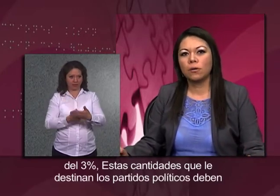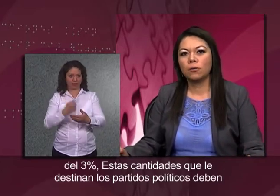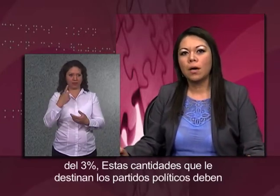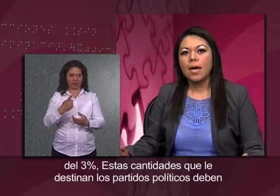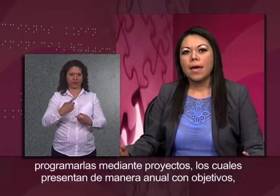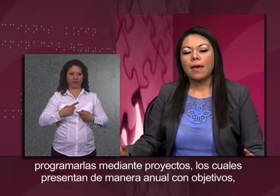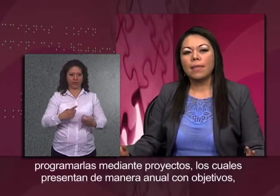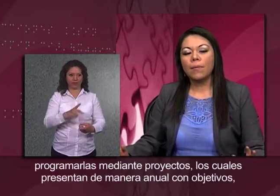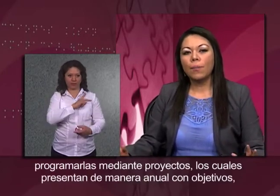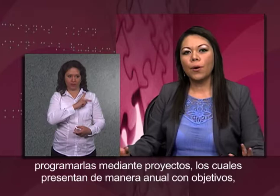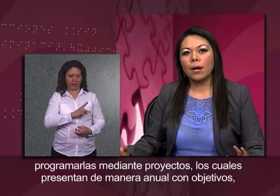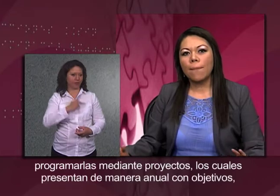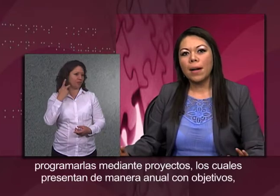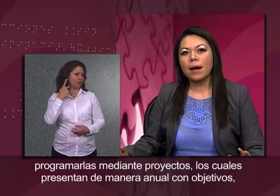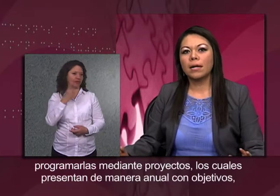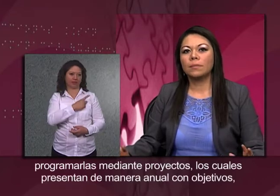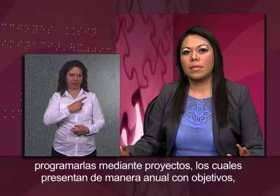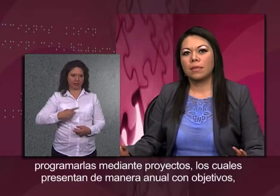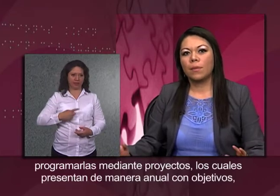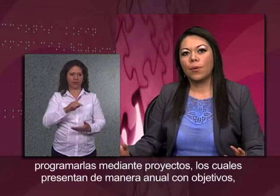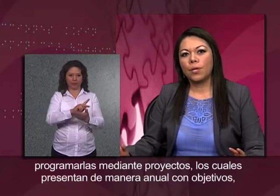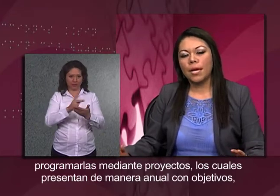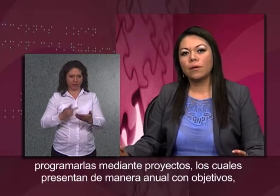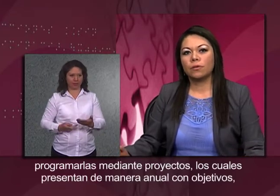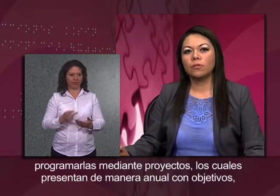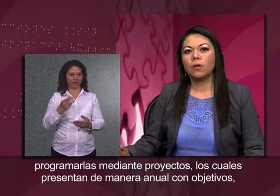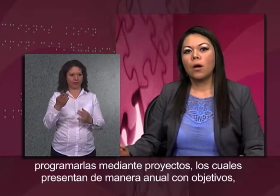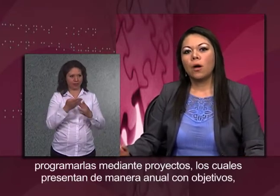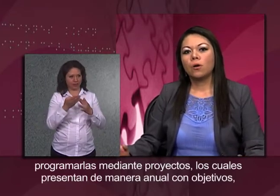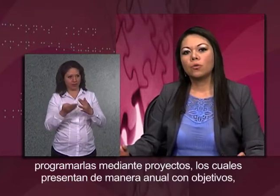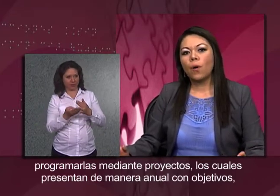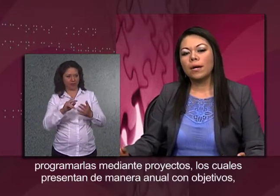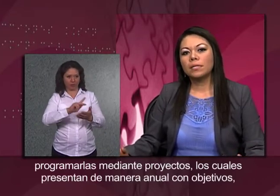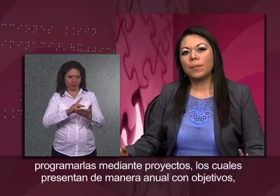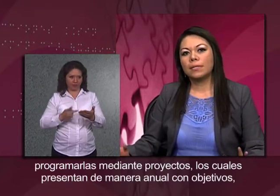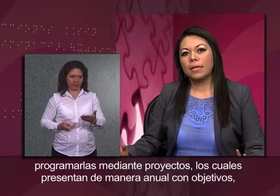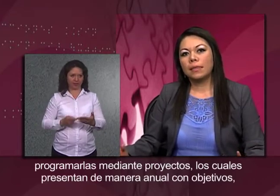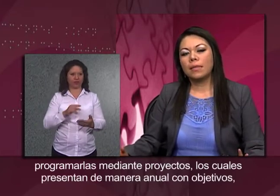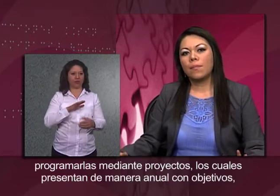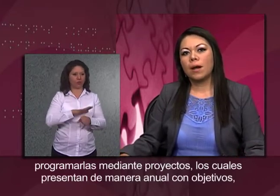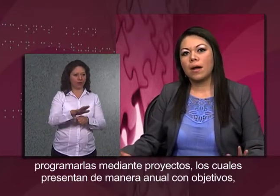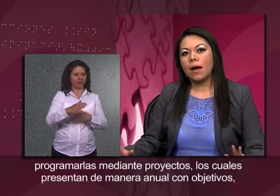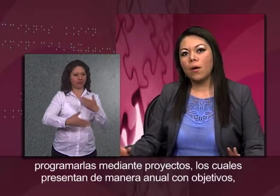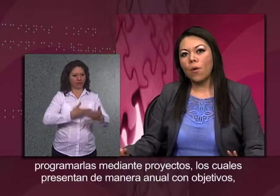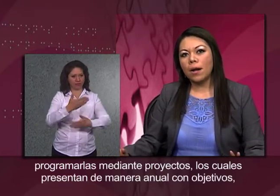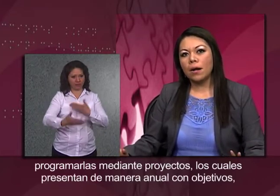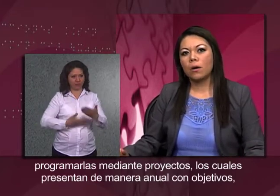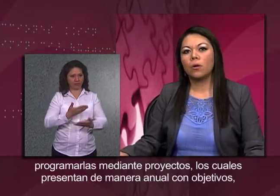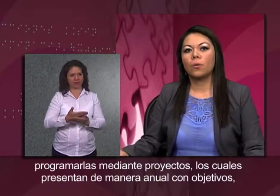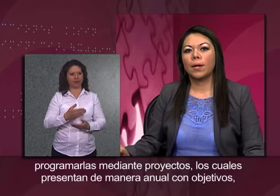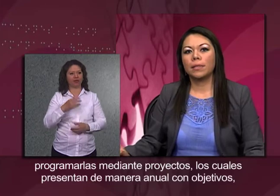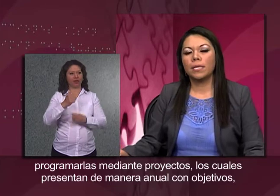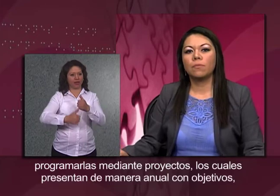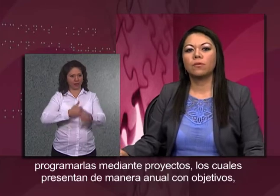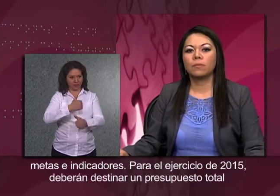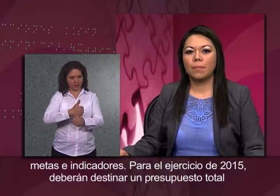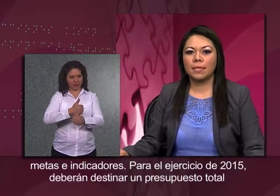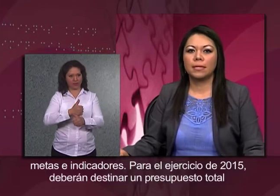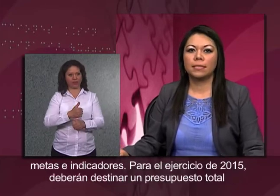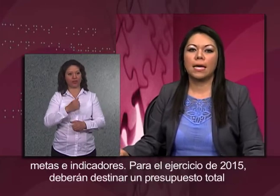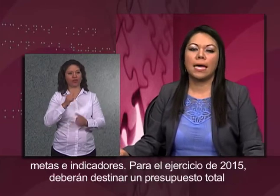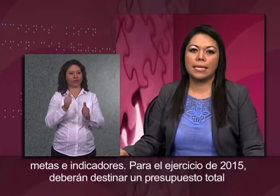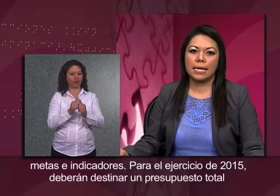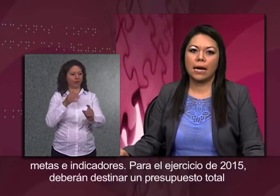políticos deben programarlas mediante proyectos los cuales presentan de manera anual con objetivos